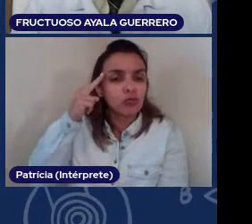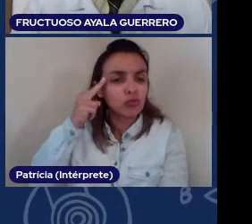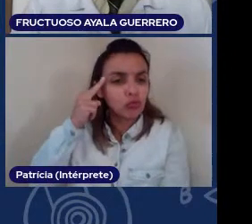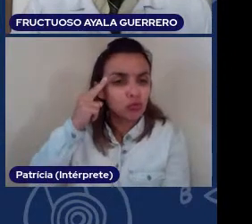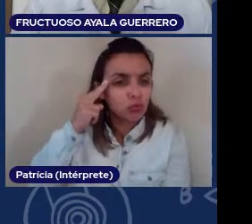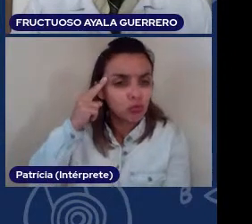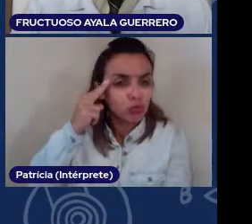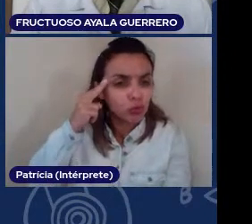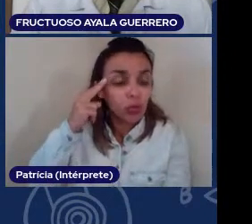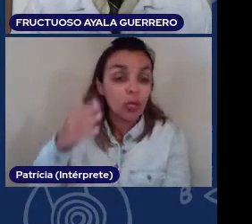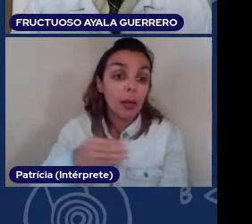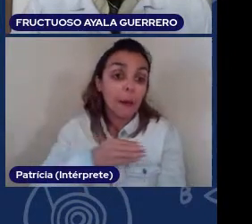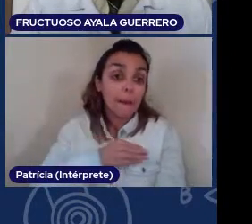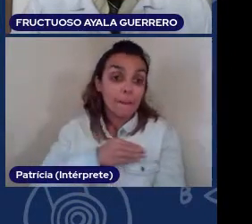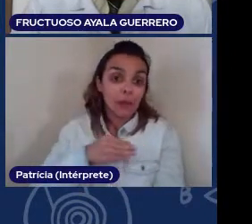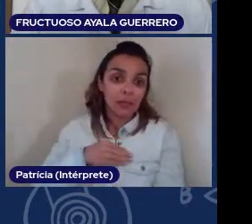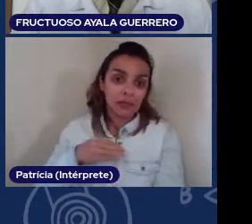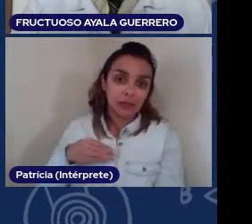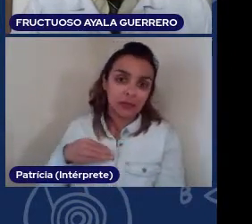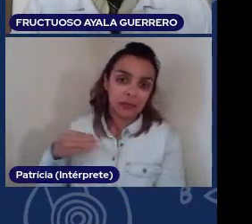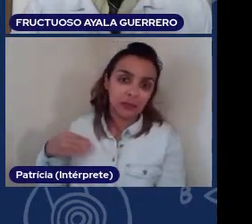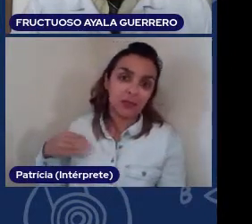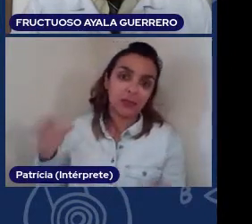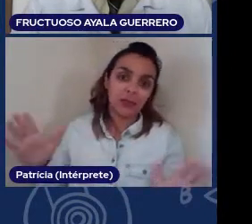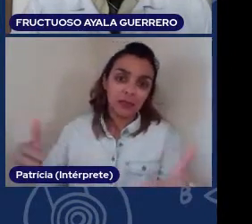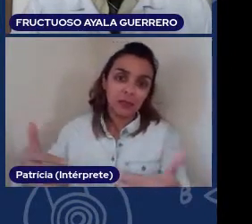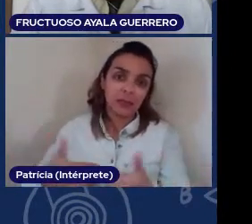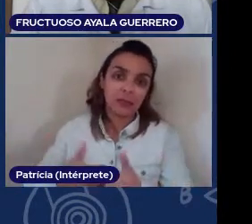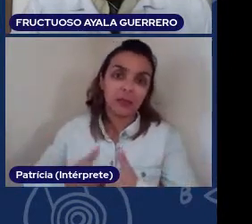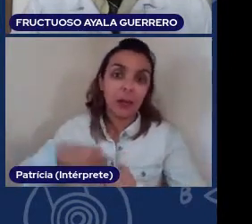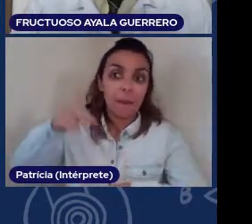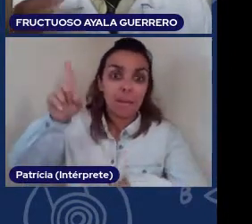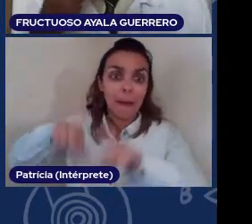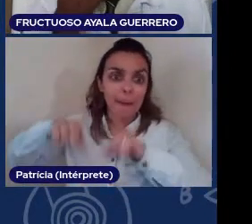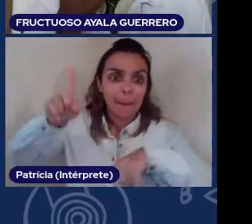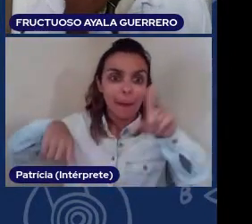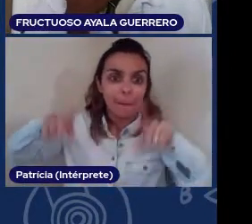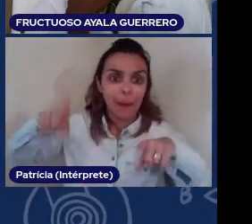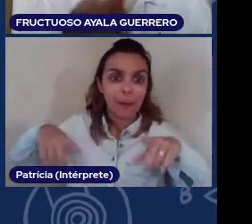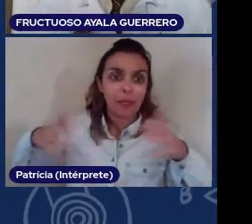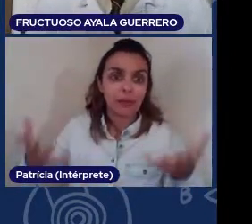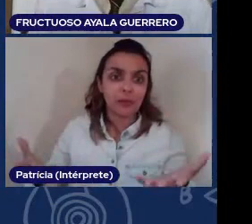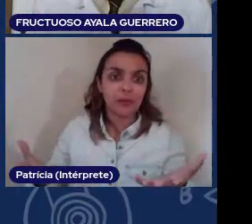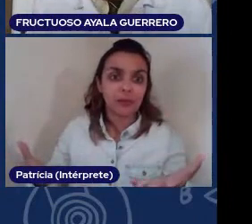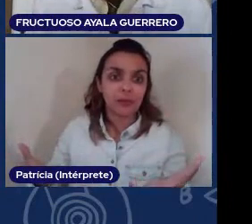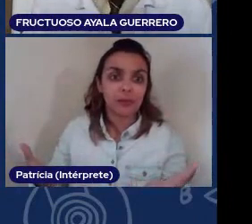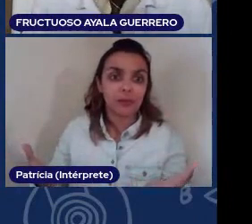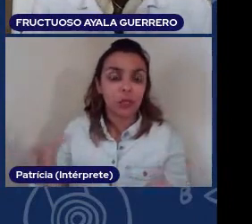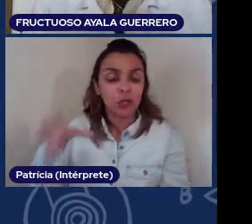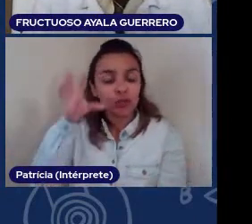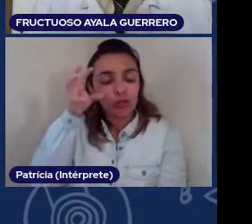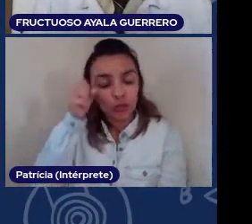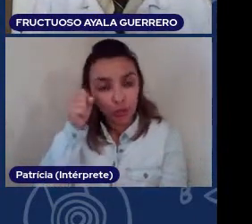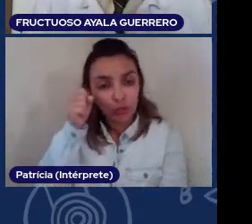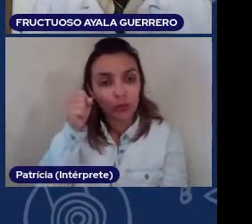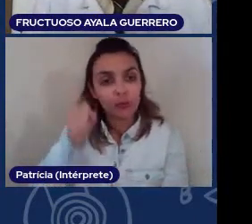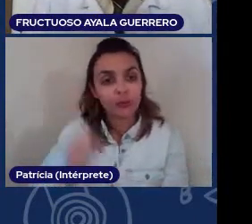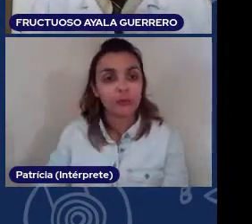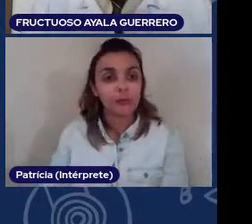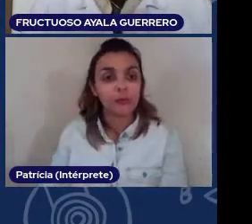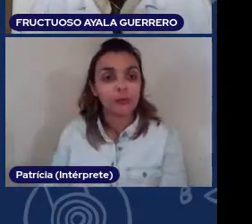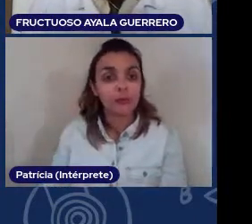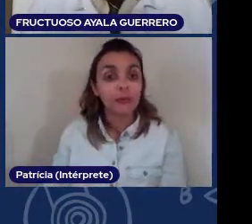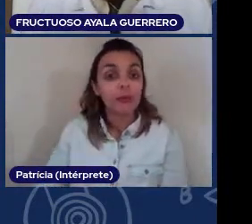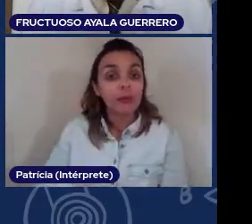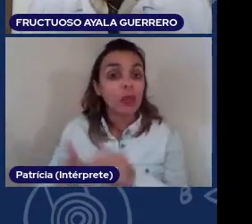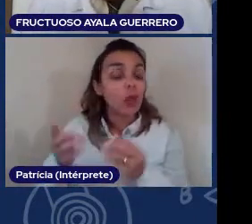los pacientes con autismo está alterado. Y es que el sueño, pues, se regula de